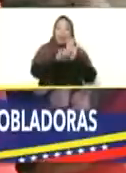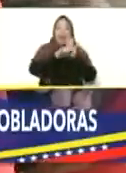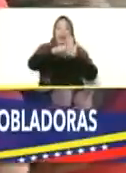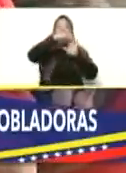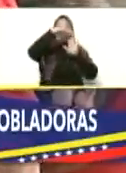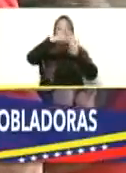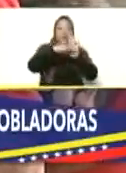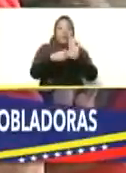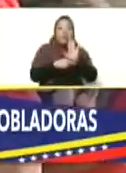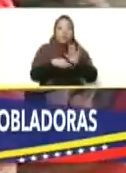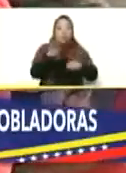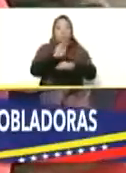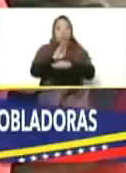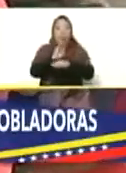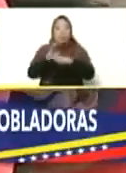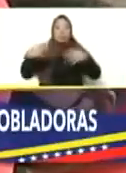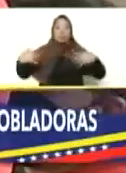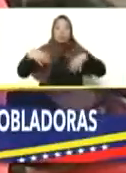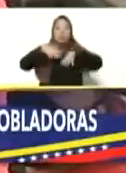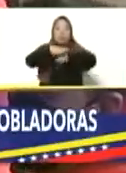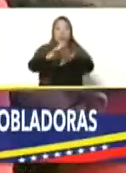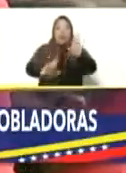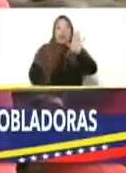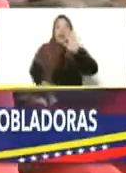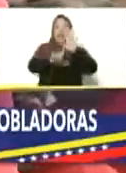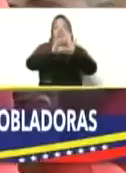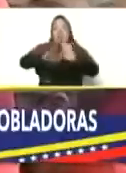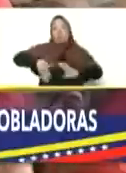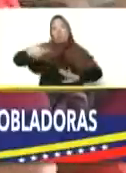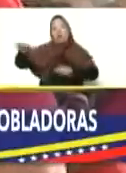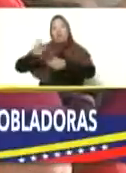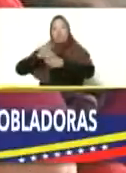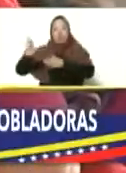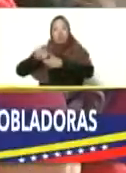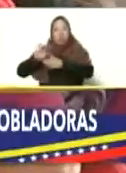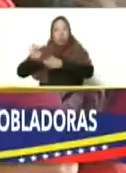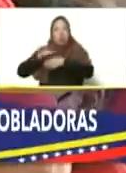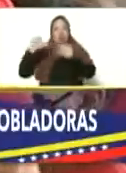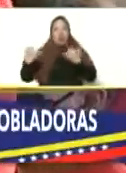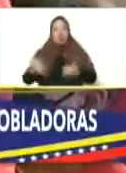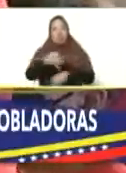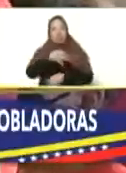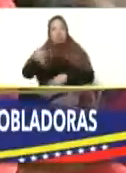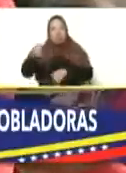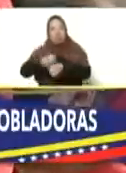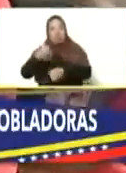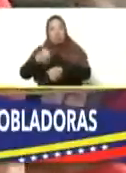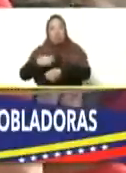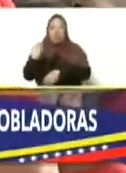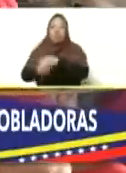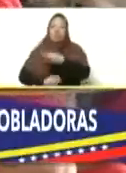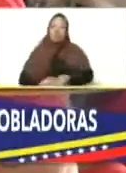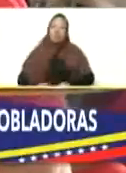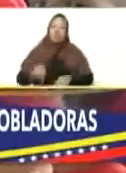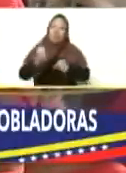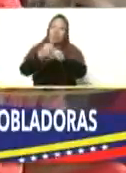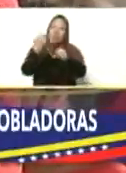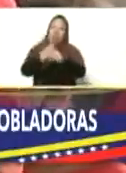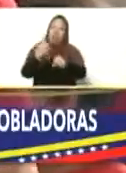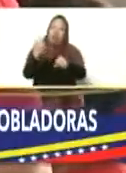el consejo de protección integral para que esta ley pueda funcionar como tiene que ser es así como se trabaja